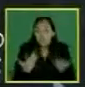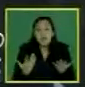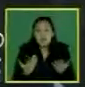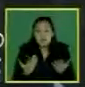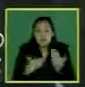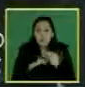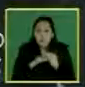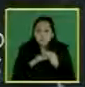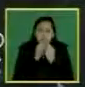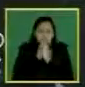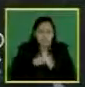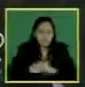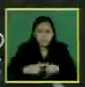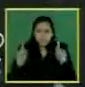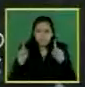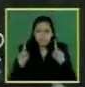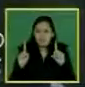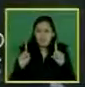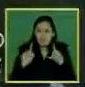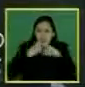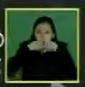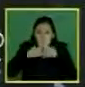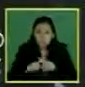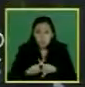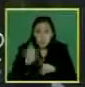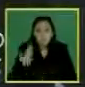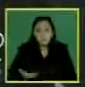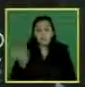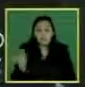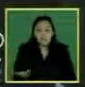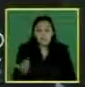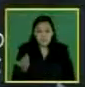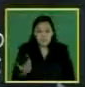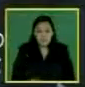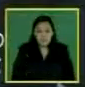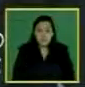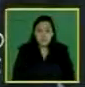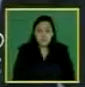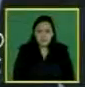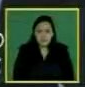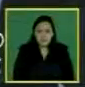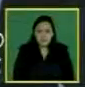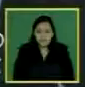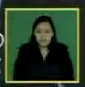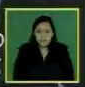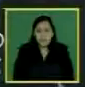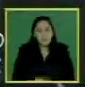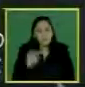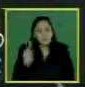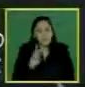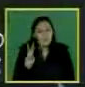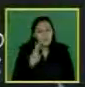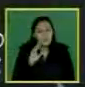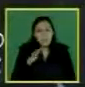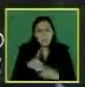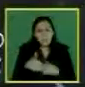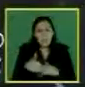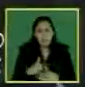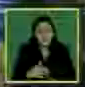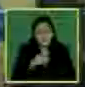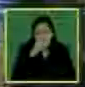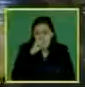una diferencia cualitativa importantísima, sustancial, para efectos de lo que va a ser la Venezuela de los próximos años.